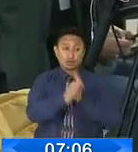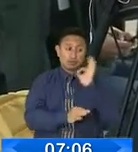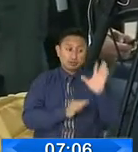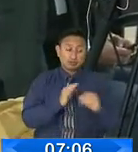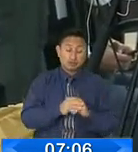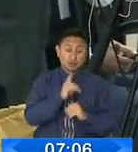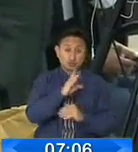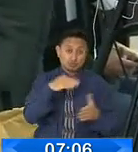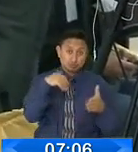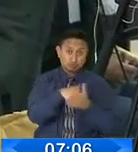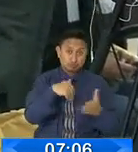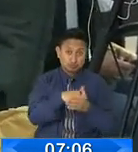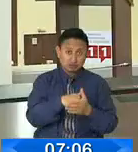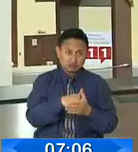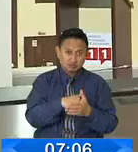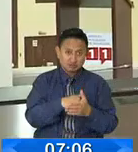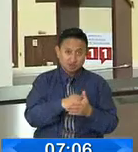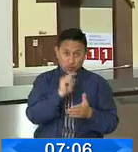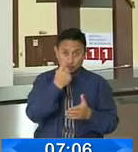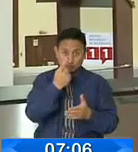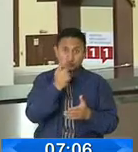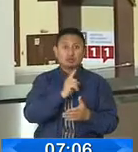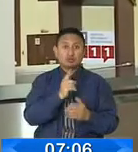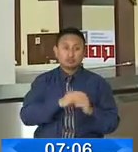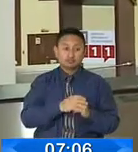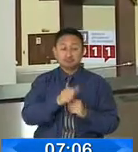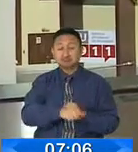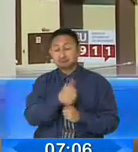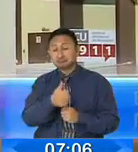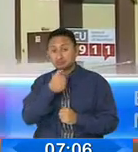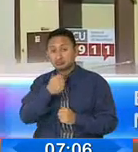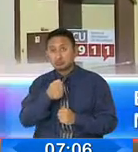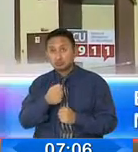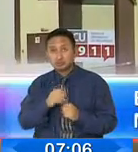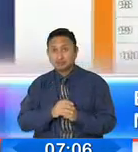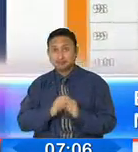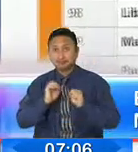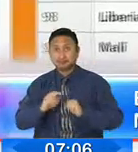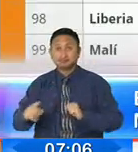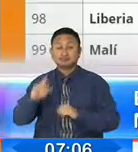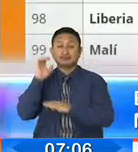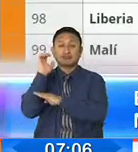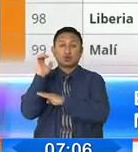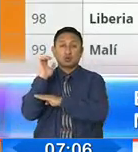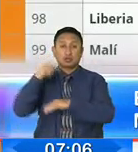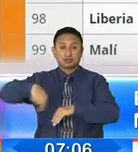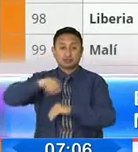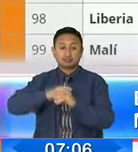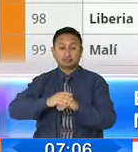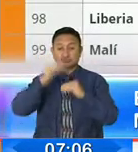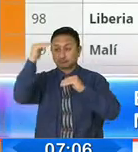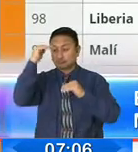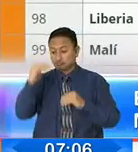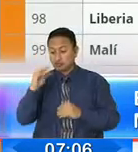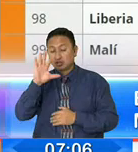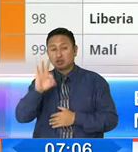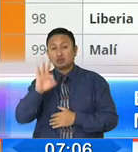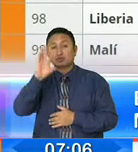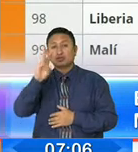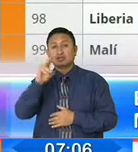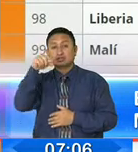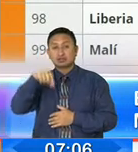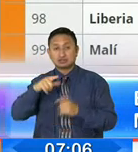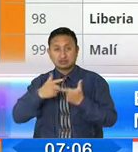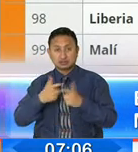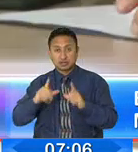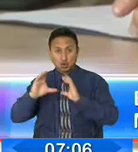único obstáculo para desempeñar esta profesión. Reporteros Sin Fronteras ubica al Ecuador en el puesto 96 del ranking de libertad